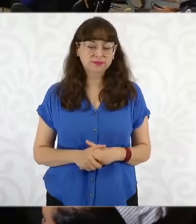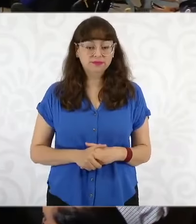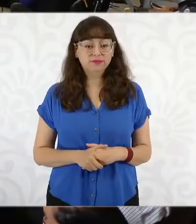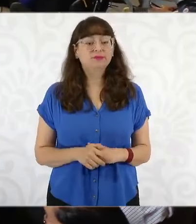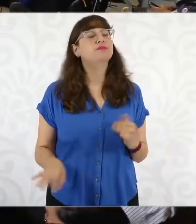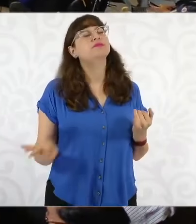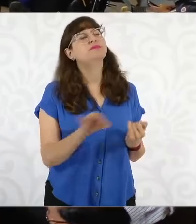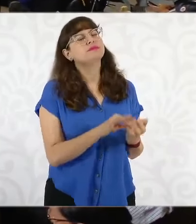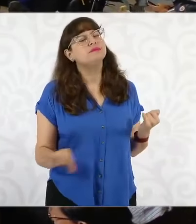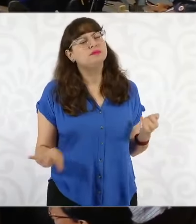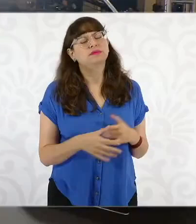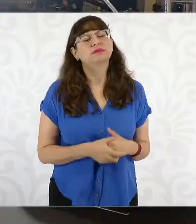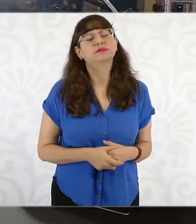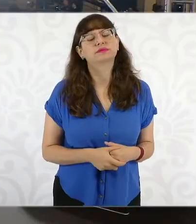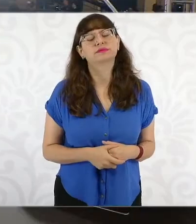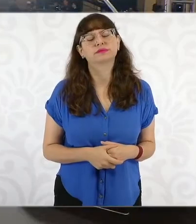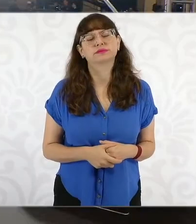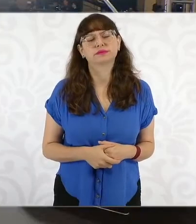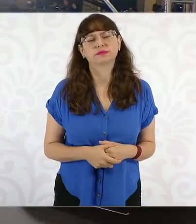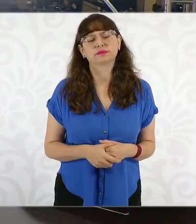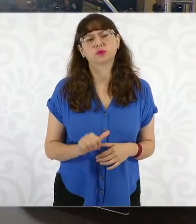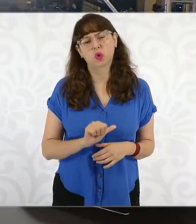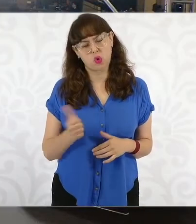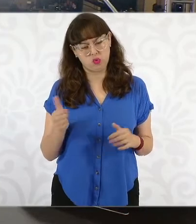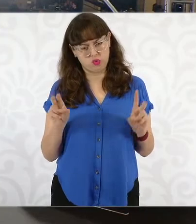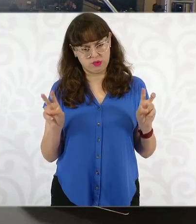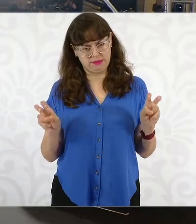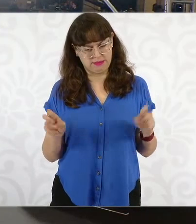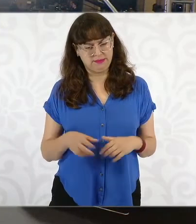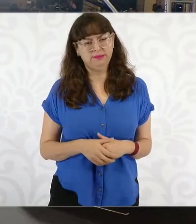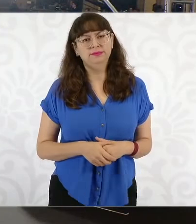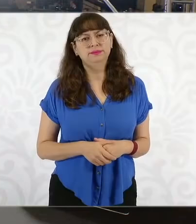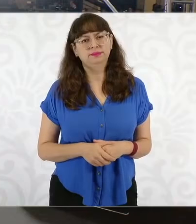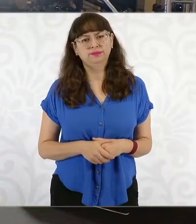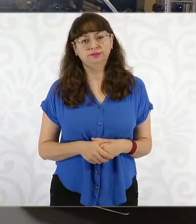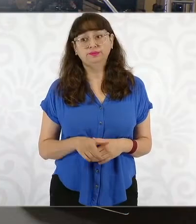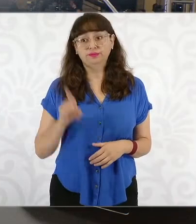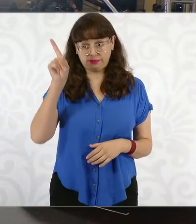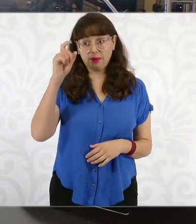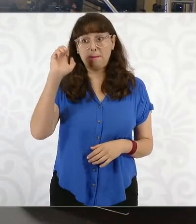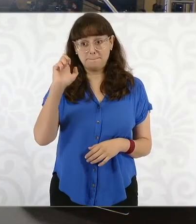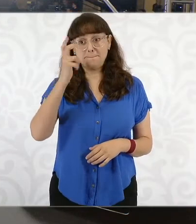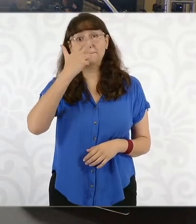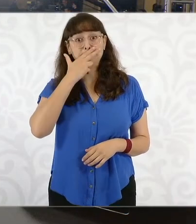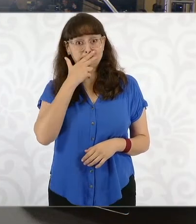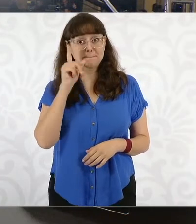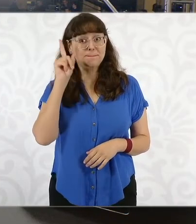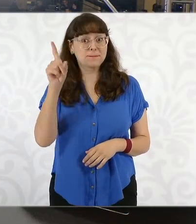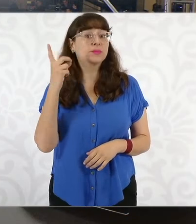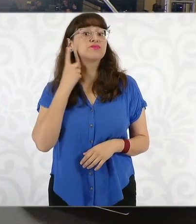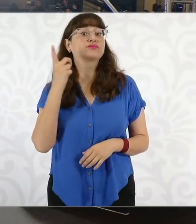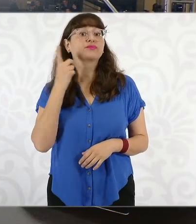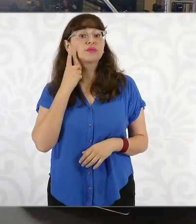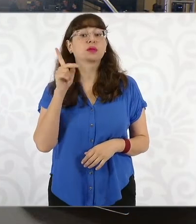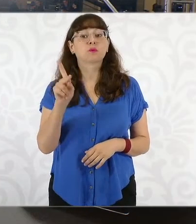Por último, Presidenta, en otro tema, hace unos días publicamos que en Chihuahua diputados del Partido